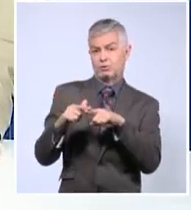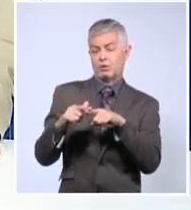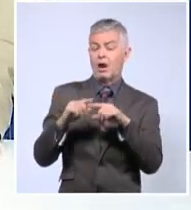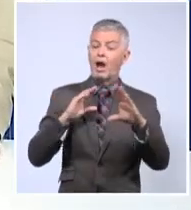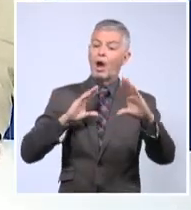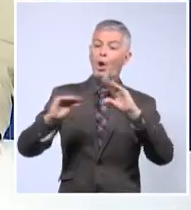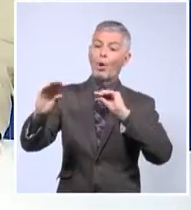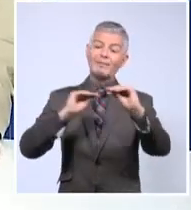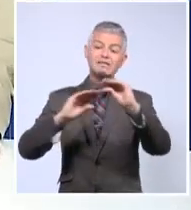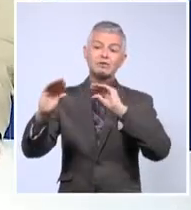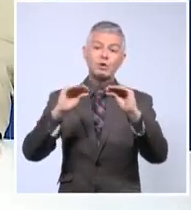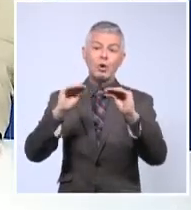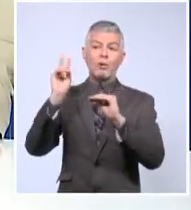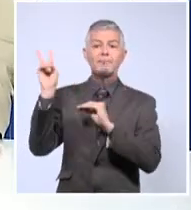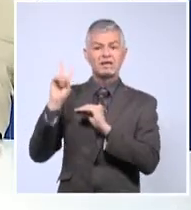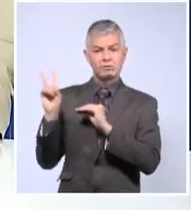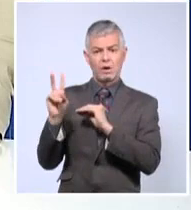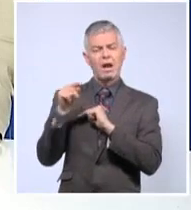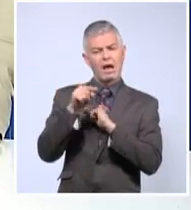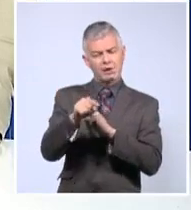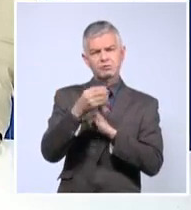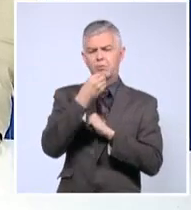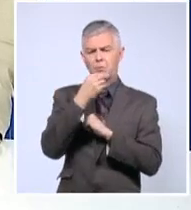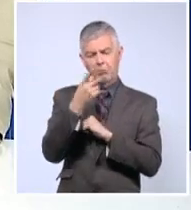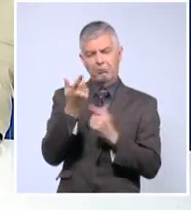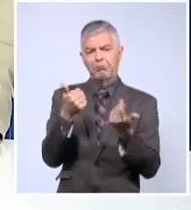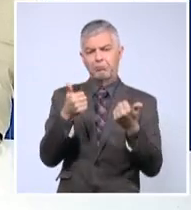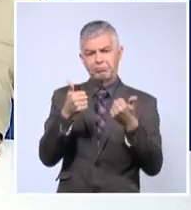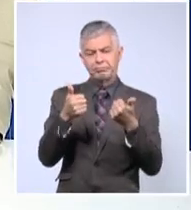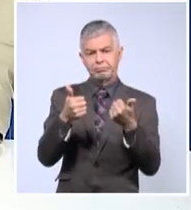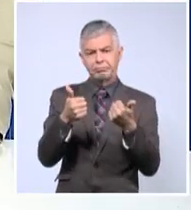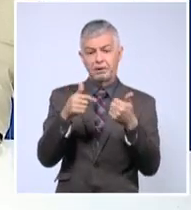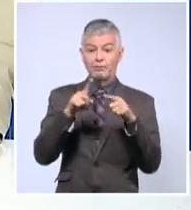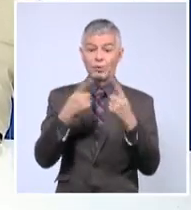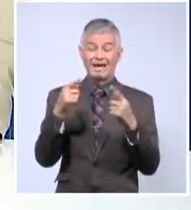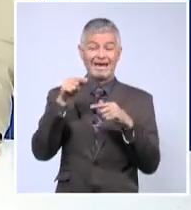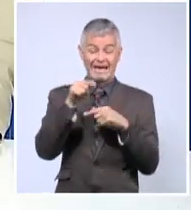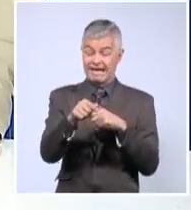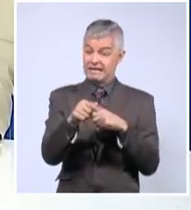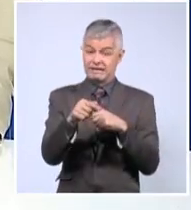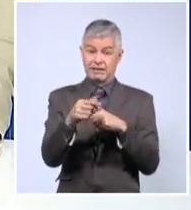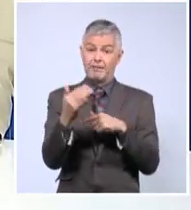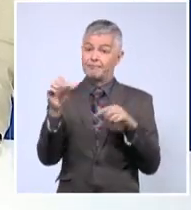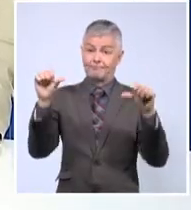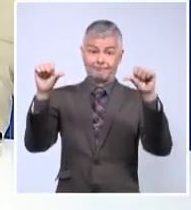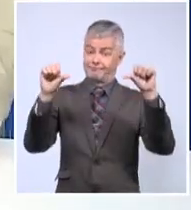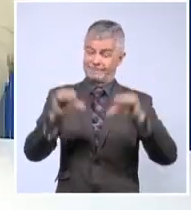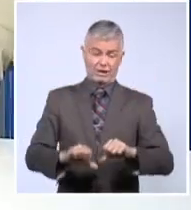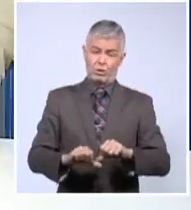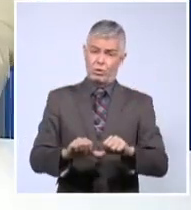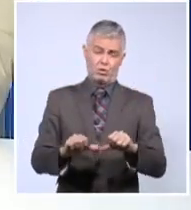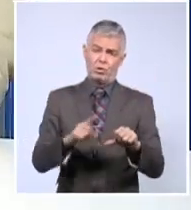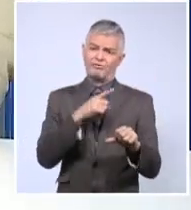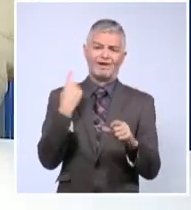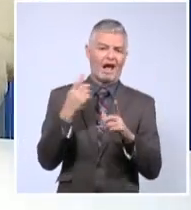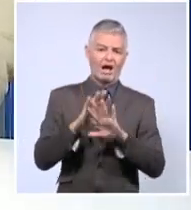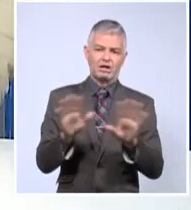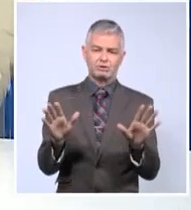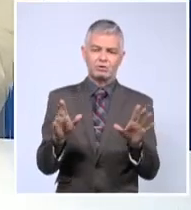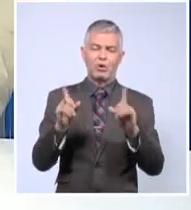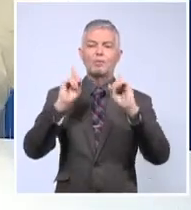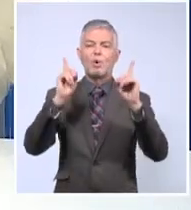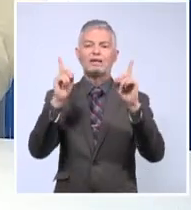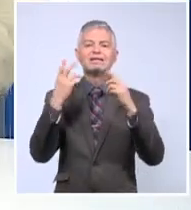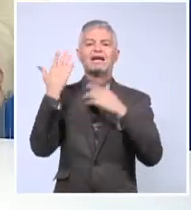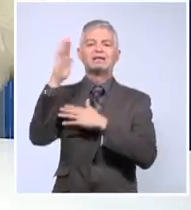inteligente tomando en cuenta que este ha sido el fracaso más estrepitoso de Estados Unidos en años en cuanto a política exterior,